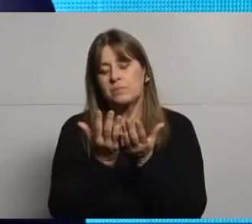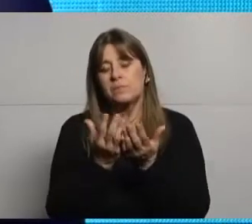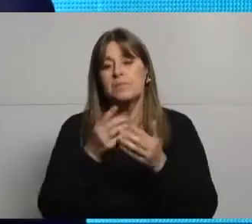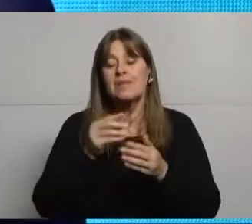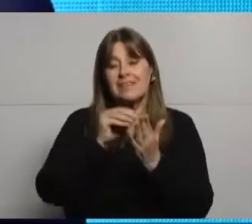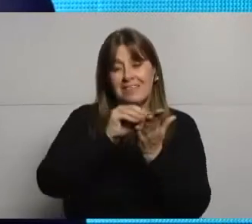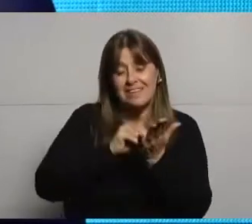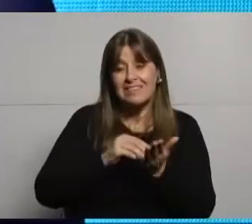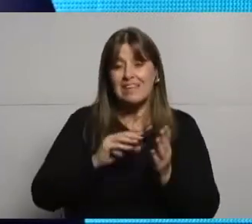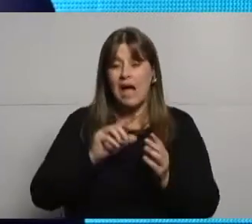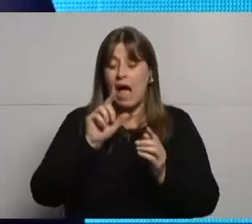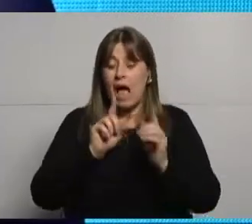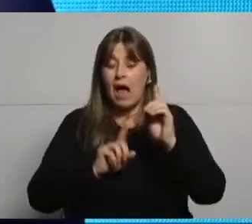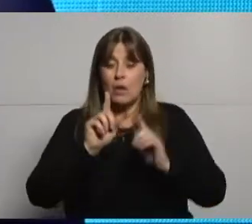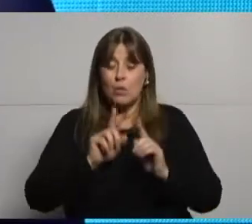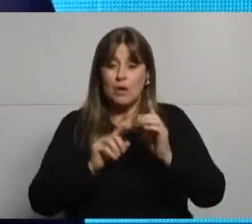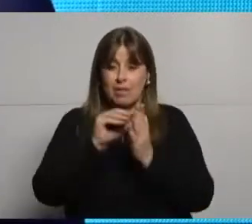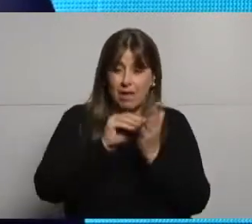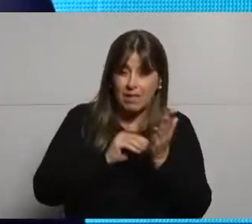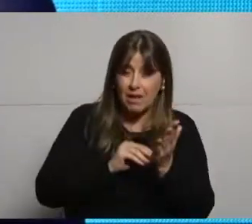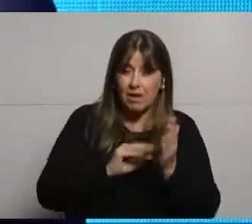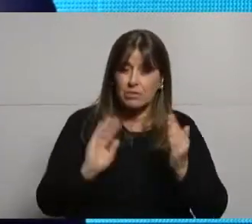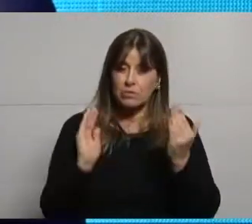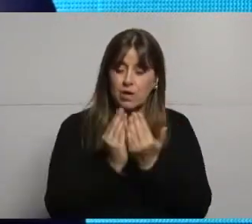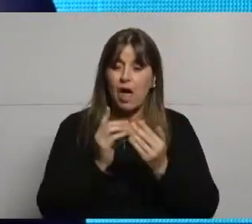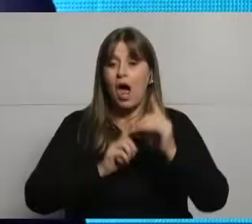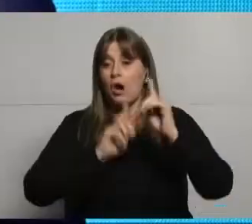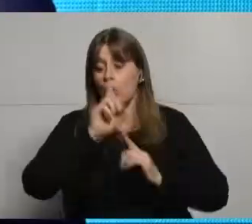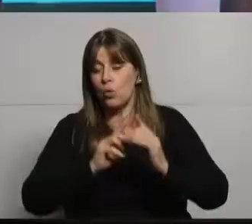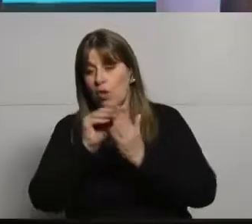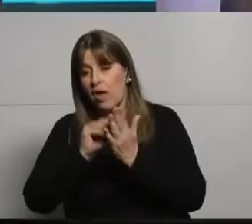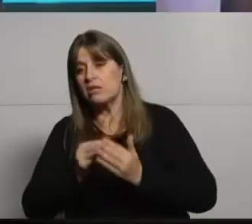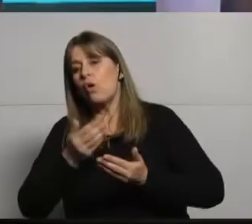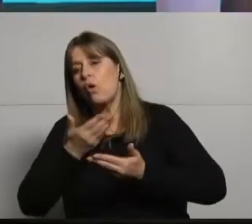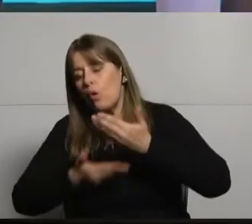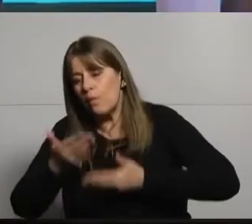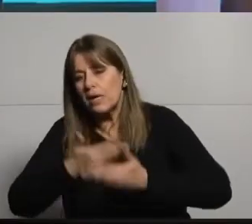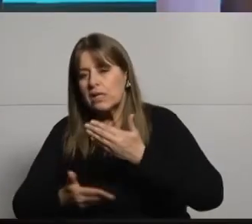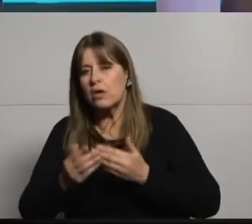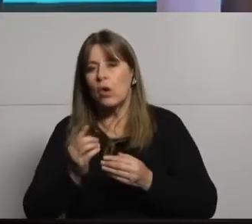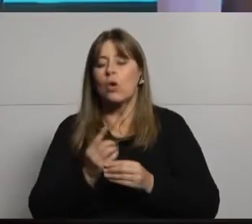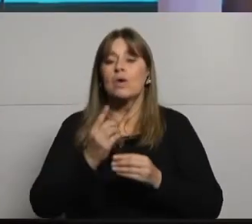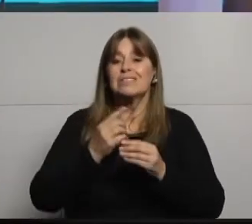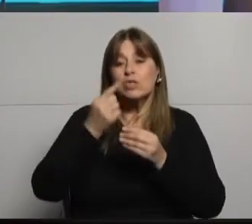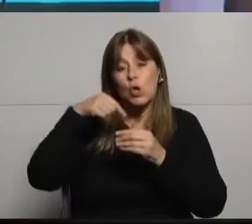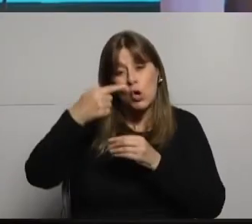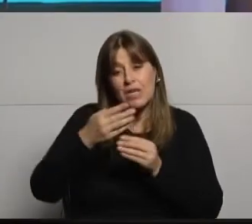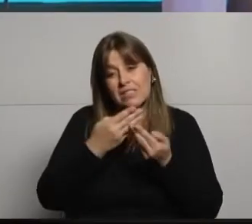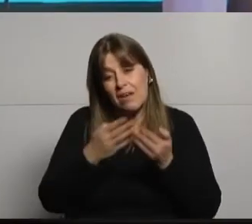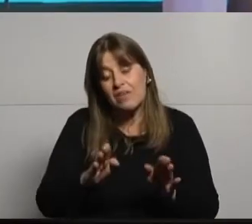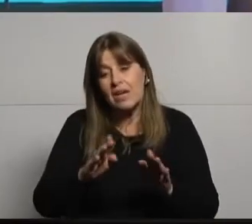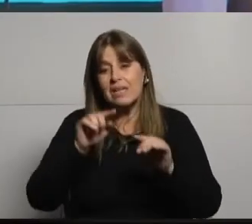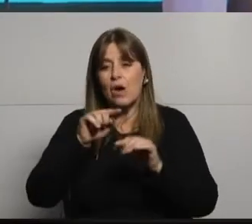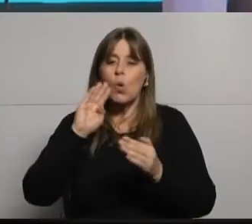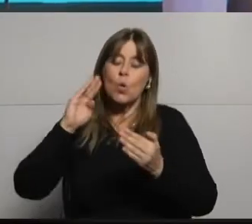estar cerrado, hay data que debería ser compartida bajo ciertos principios, y hay data que debería estar abierta. Yo, por ejemplo, en